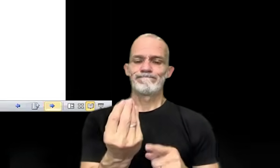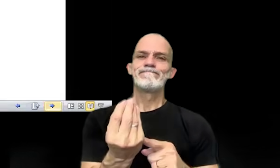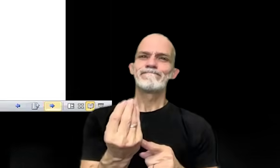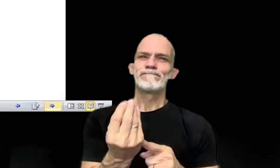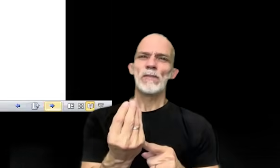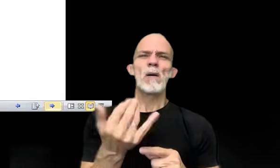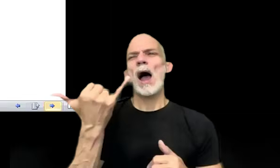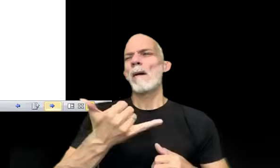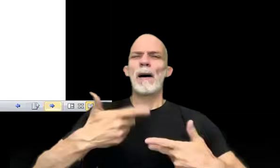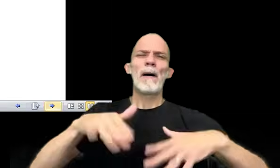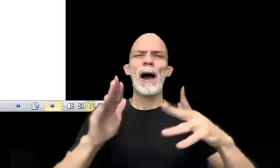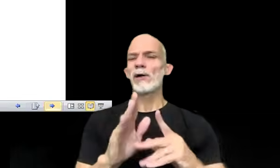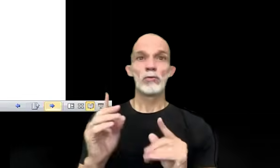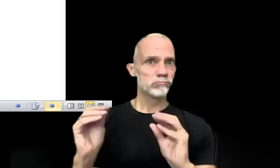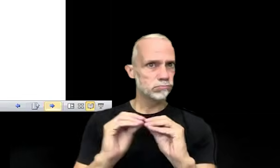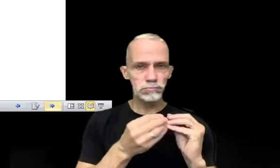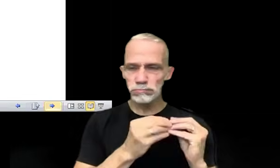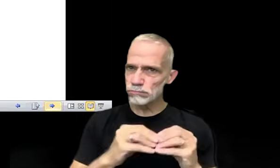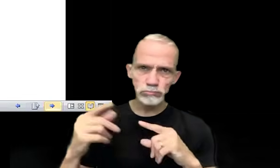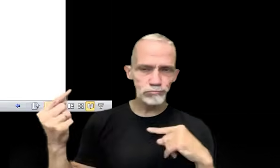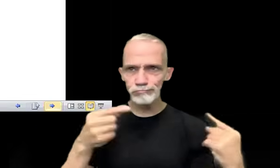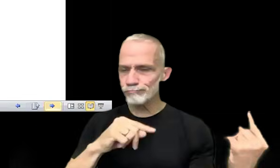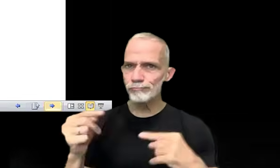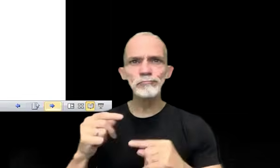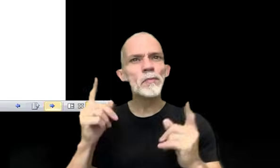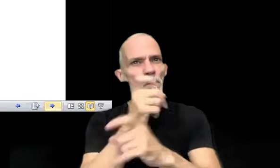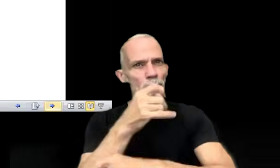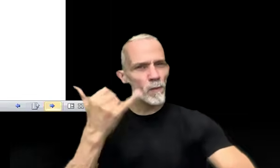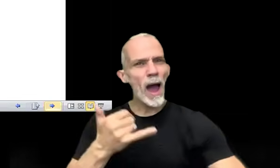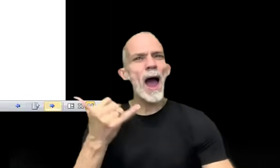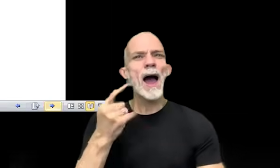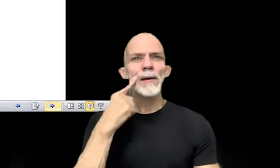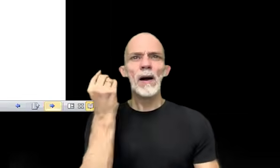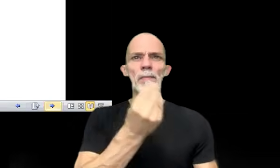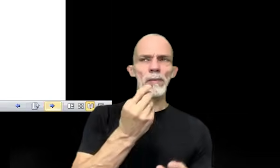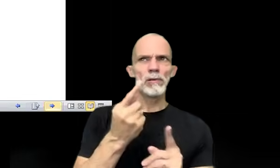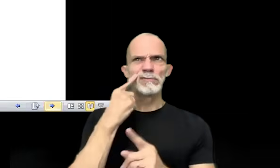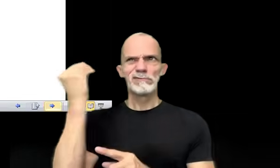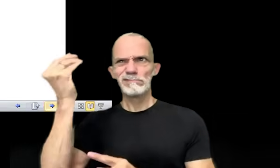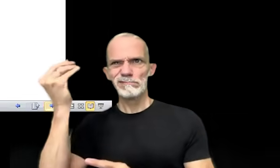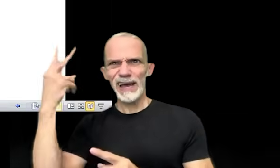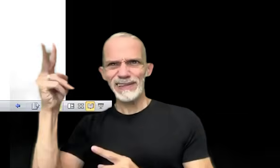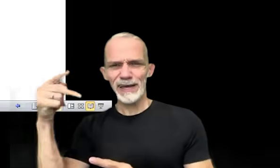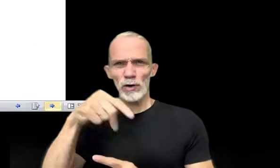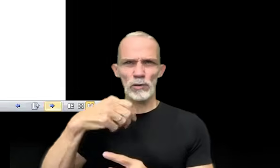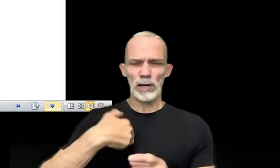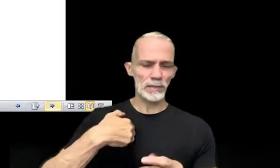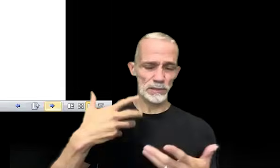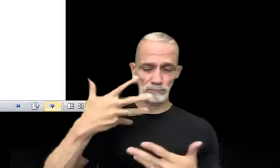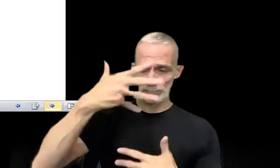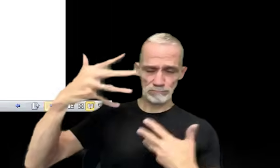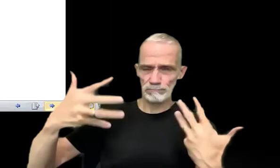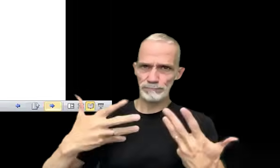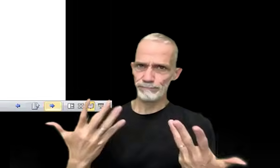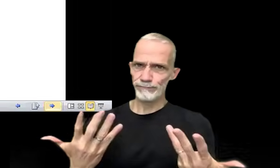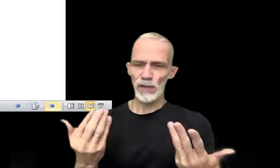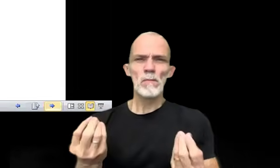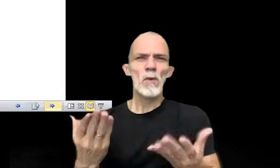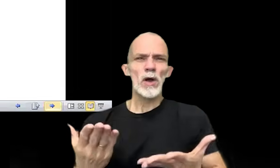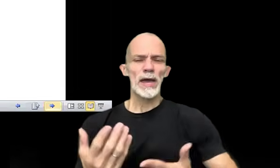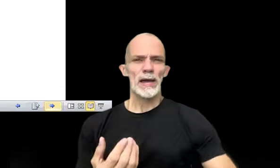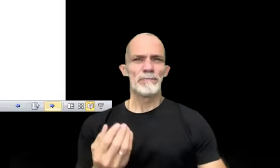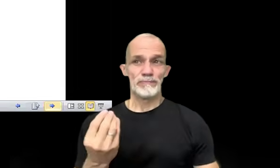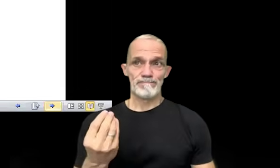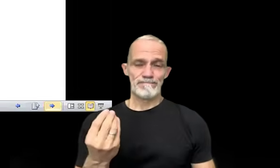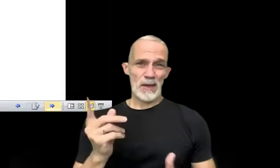residencia no son menores. Los conflictos con residencia, con los problemas de residencia en bienes personales, no son un tema menor. ¿Por